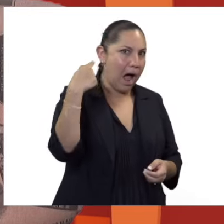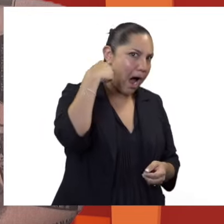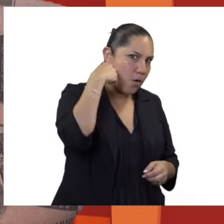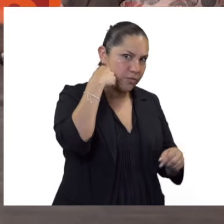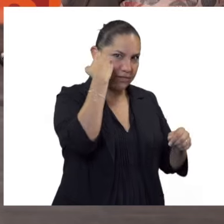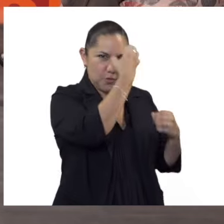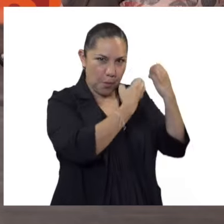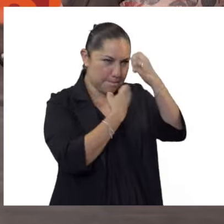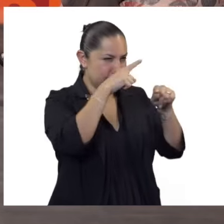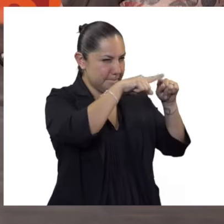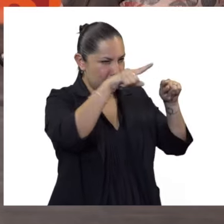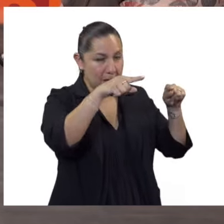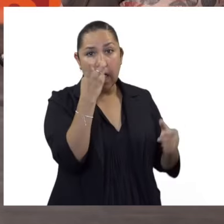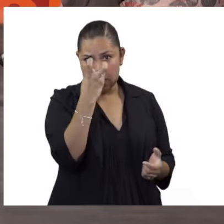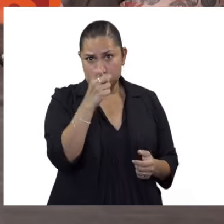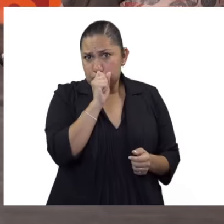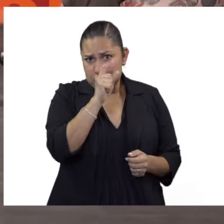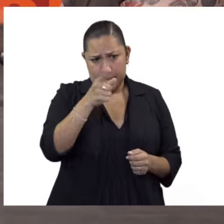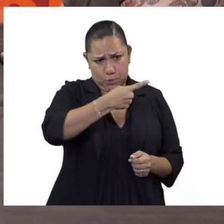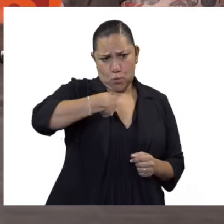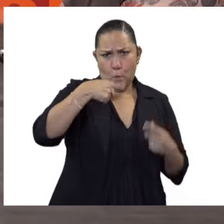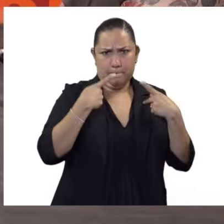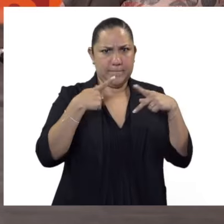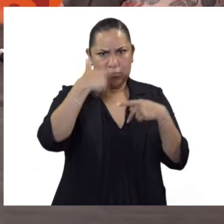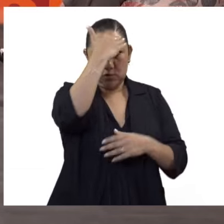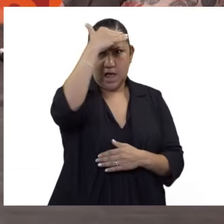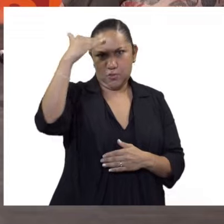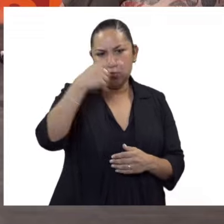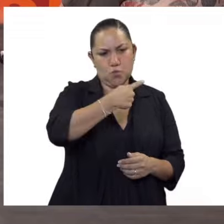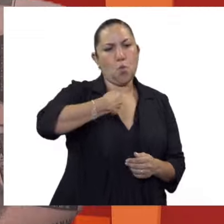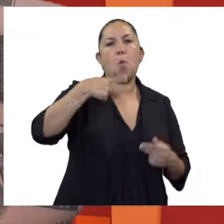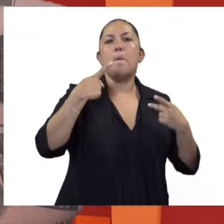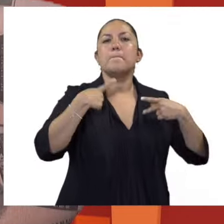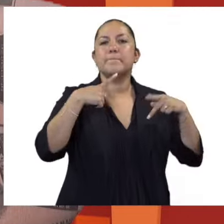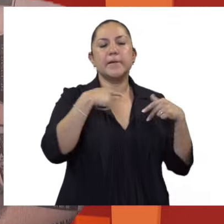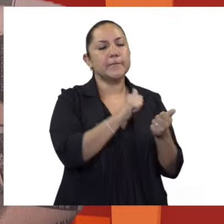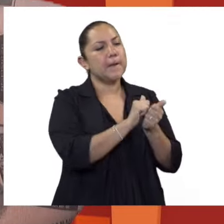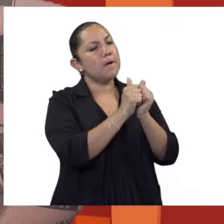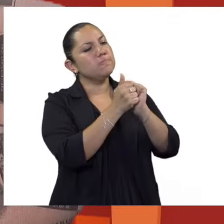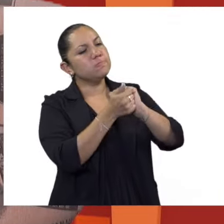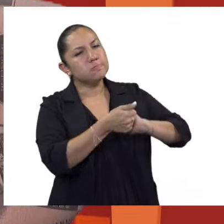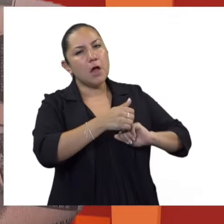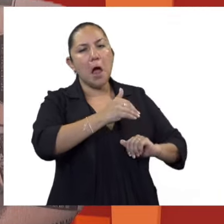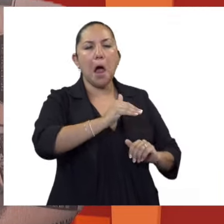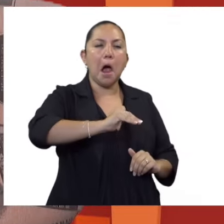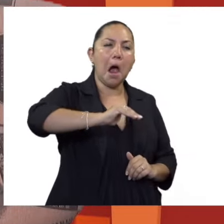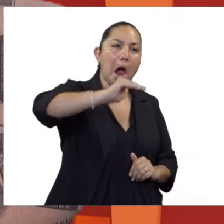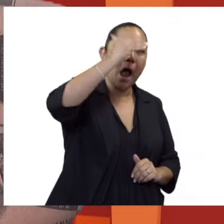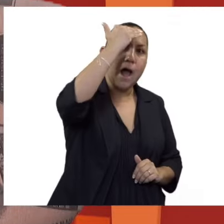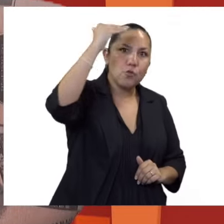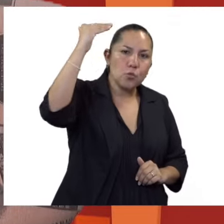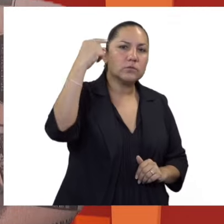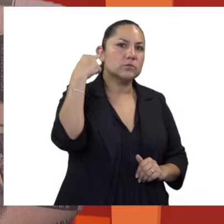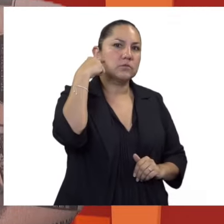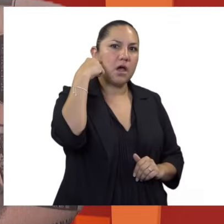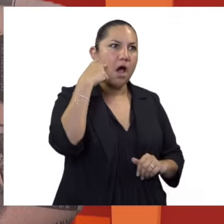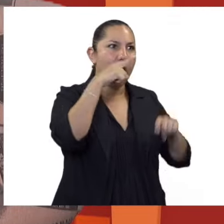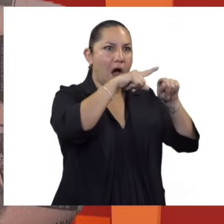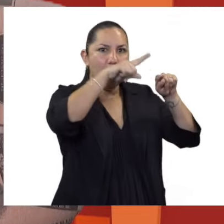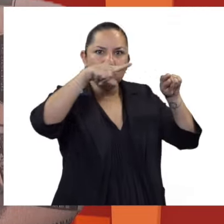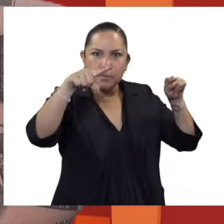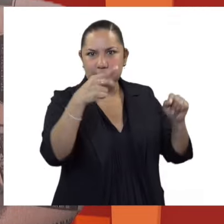lo que nos hacen a los adultos recordemos que también muchos adultos vamos perdiendo audición Por qué es importante el diagnóstico temprano